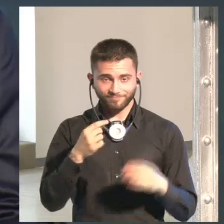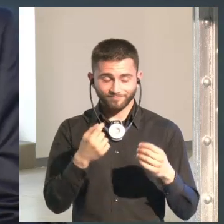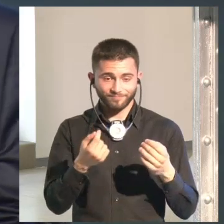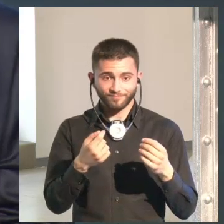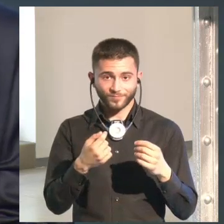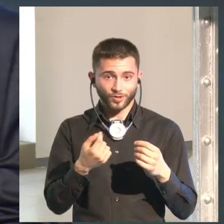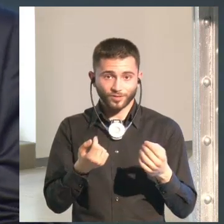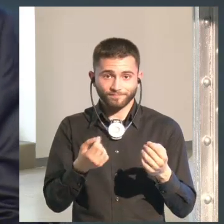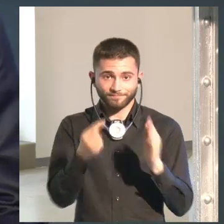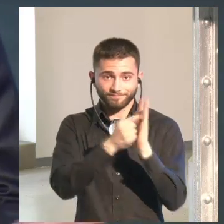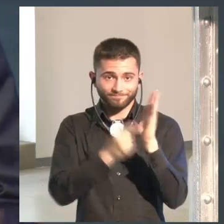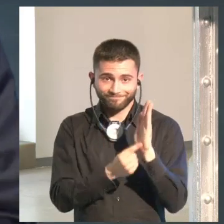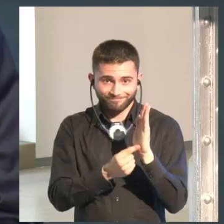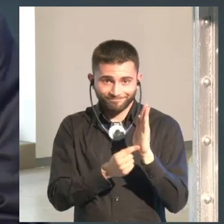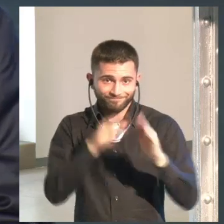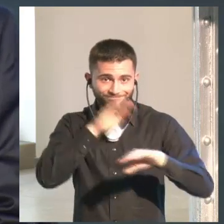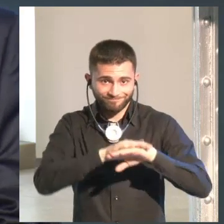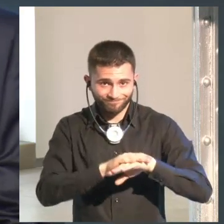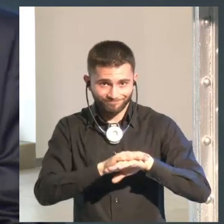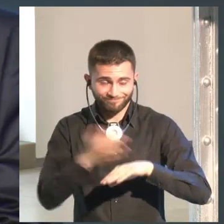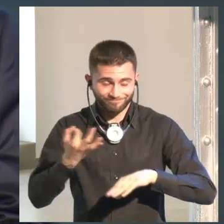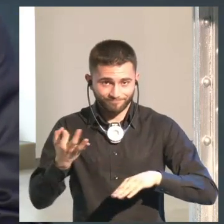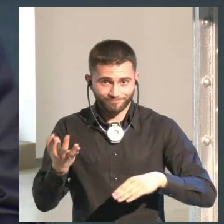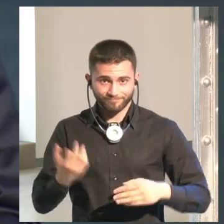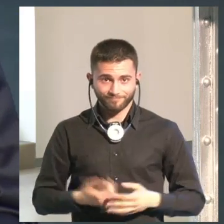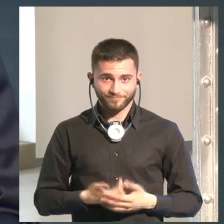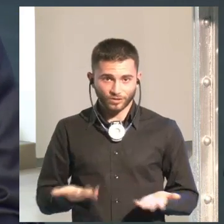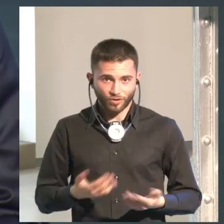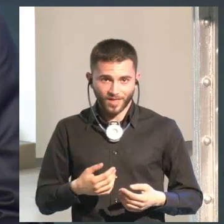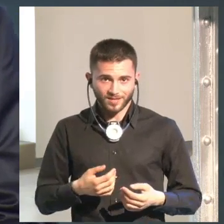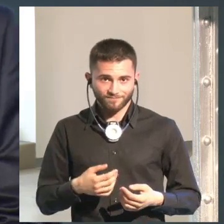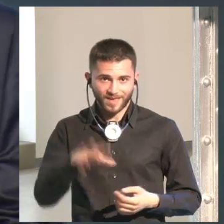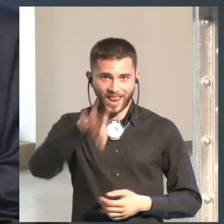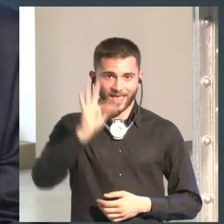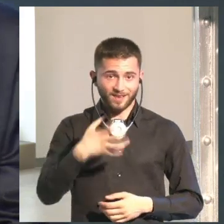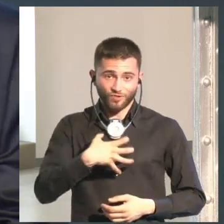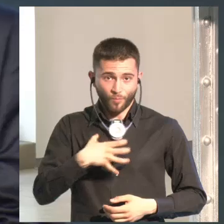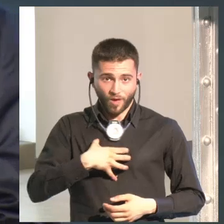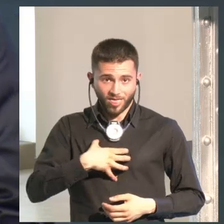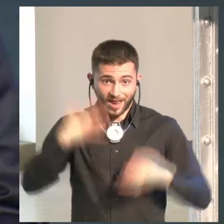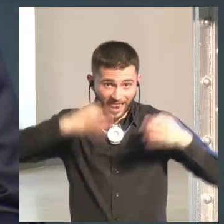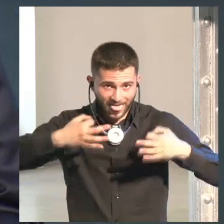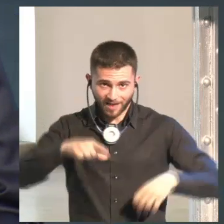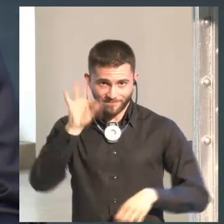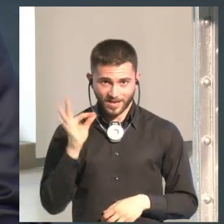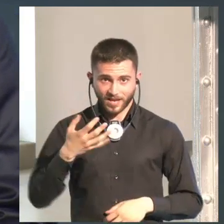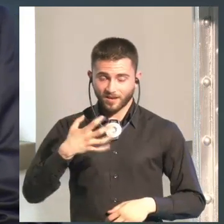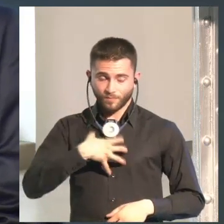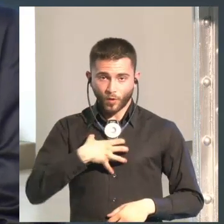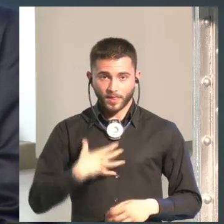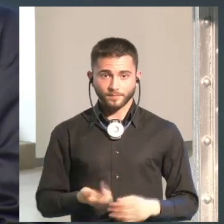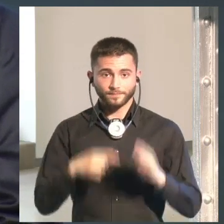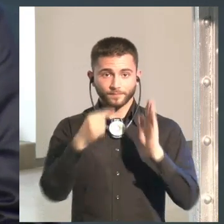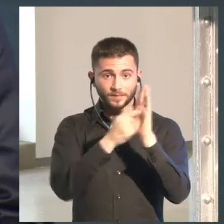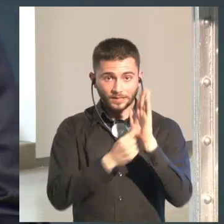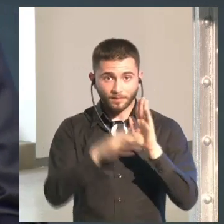está quedando fuera del mundo, literalmente. Por lo tanto, no tiene una opción real. Además, los términos y condiciones